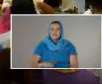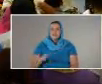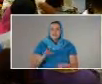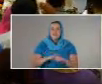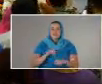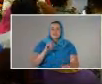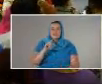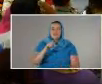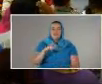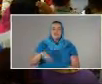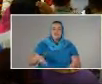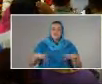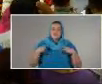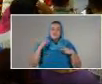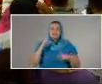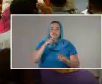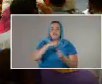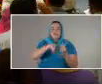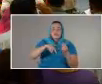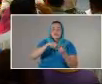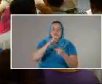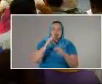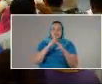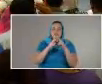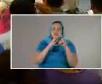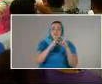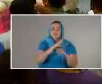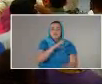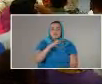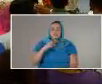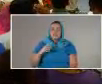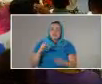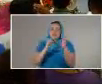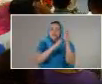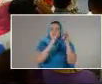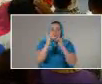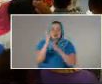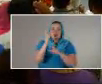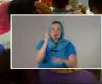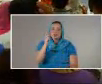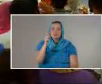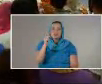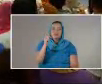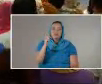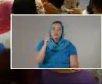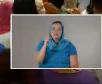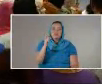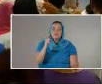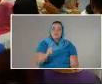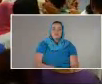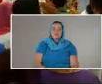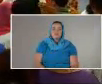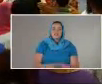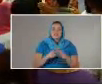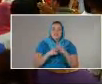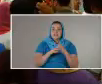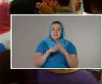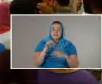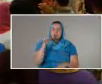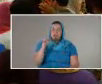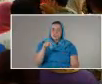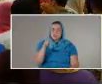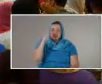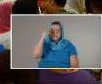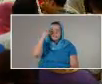familias, Señor. En el nombre de Cristo Jesús, a partir de este día, Señor, oramos por